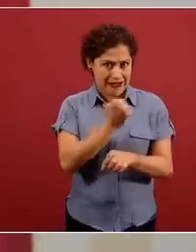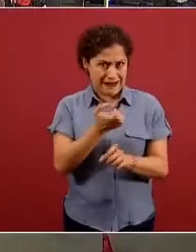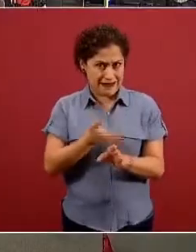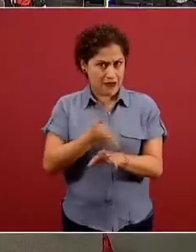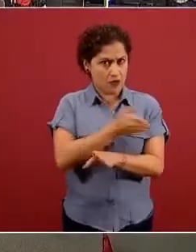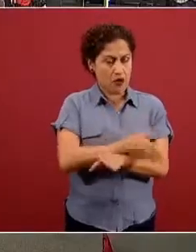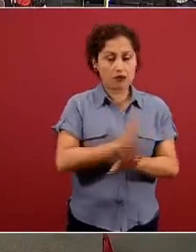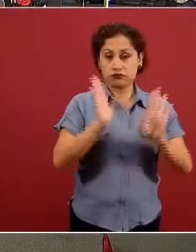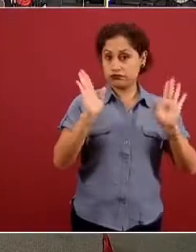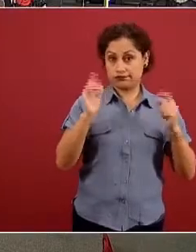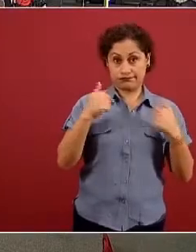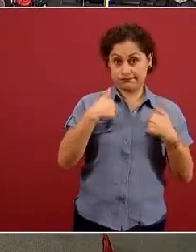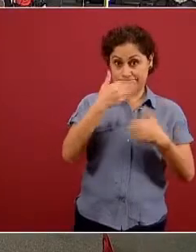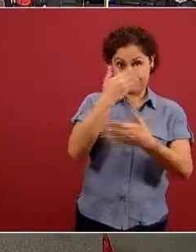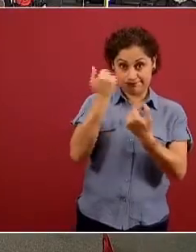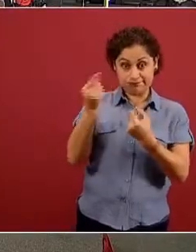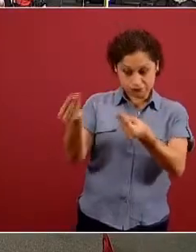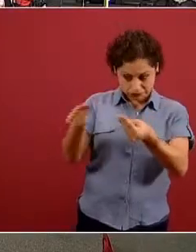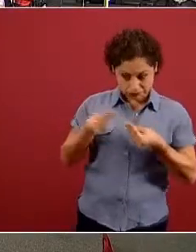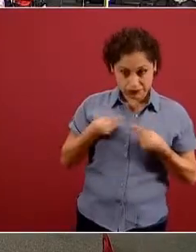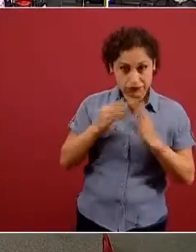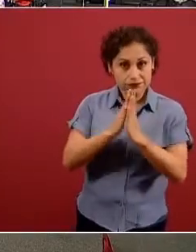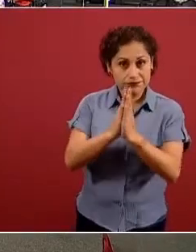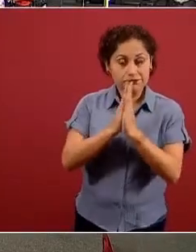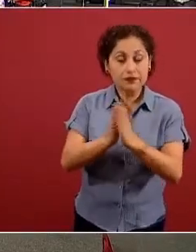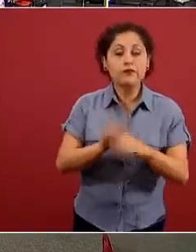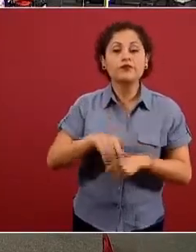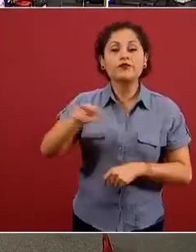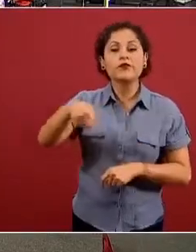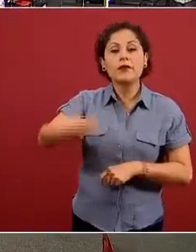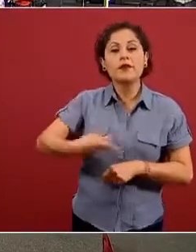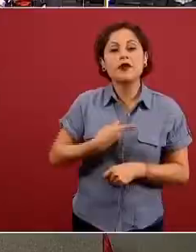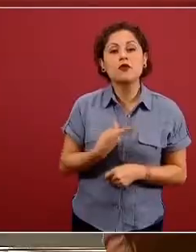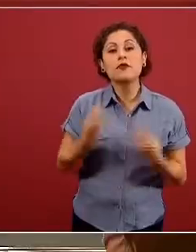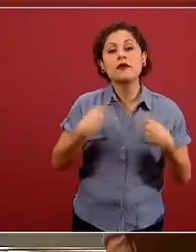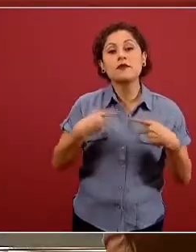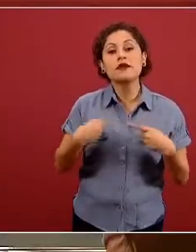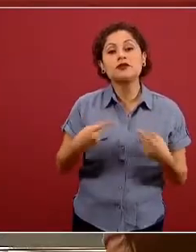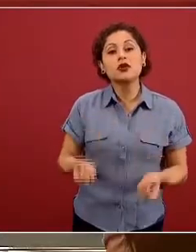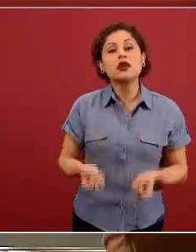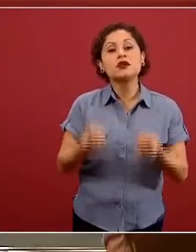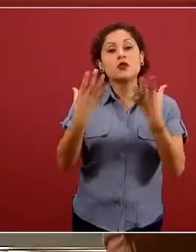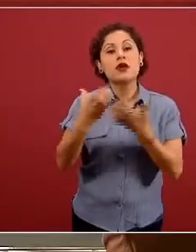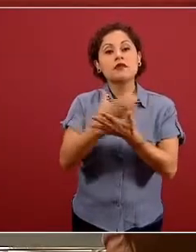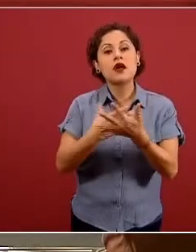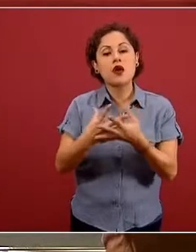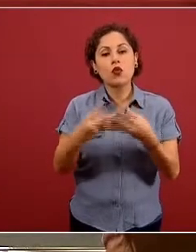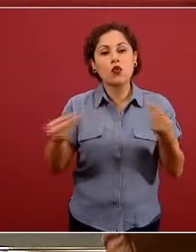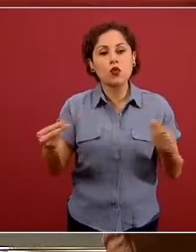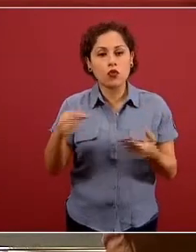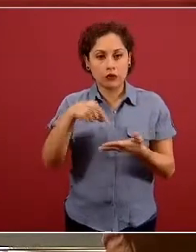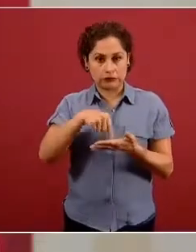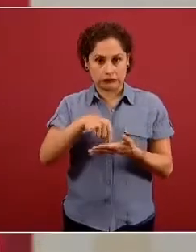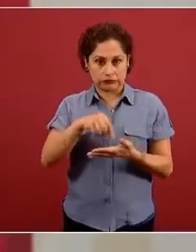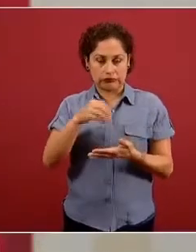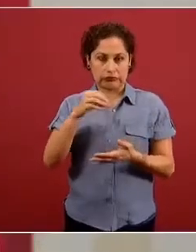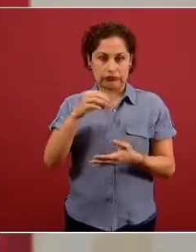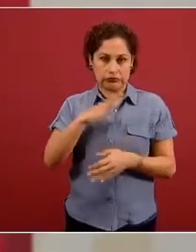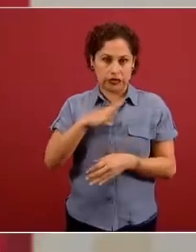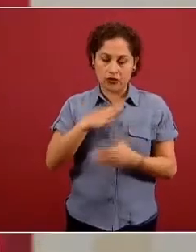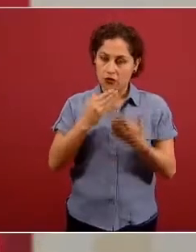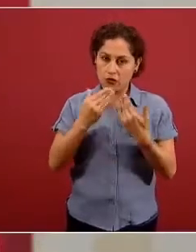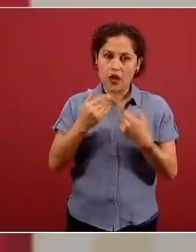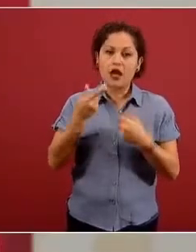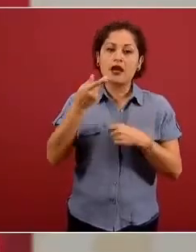creíble. Sobre cuántas personas se han recuperado, no tengo el dato, pero lo traemos. Ha sido pocas,